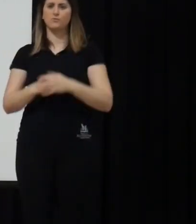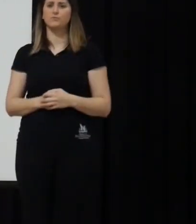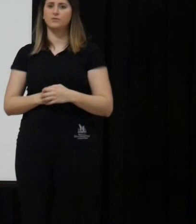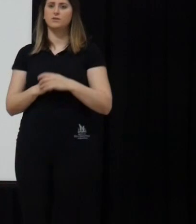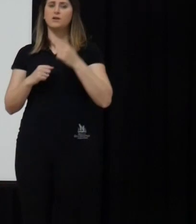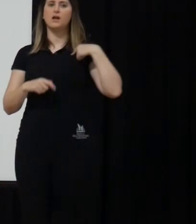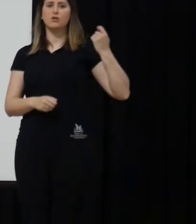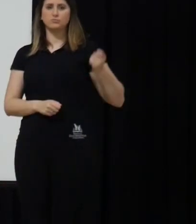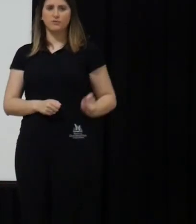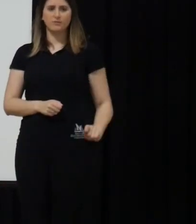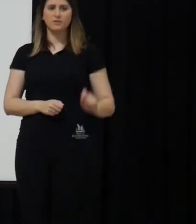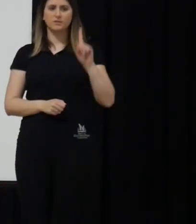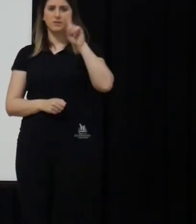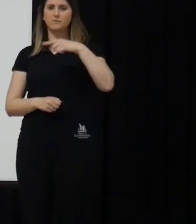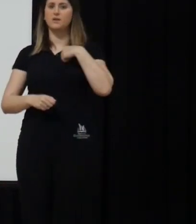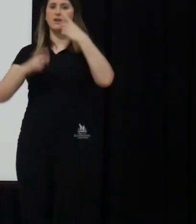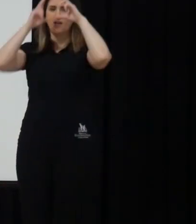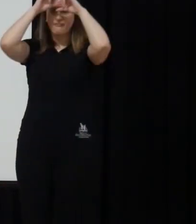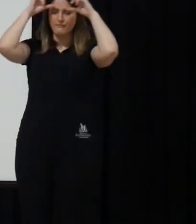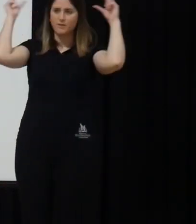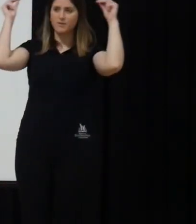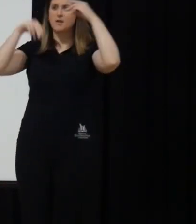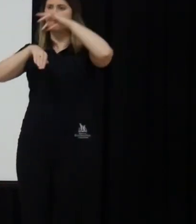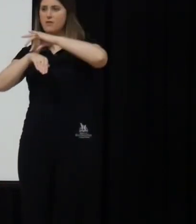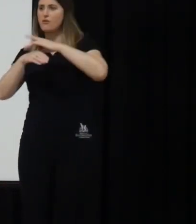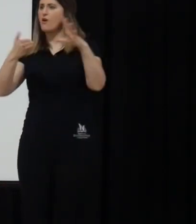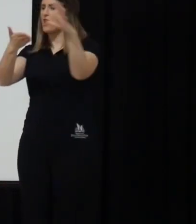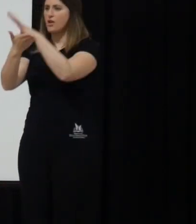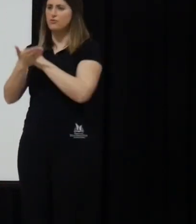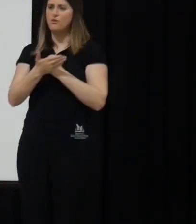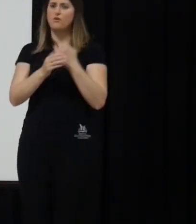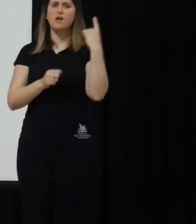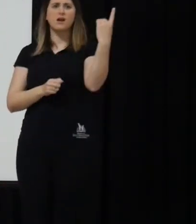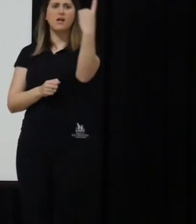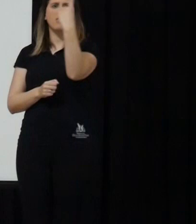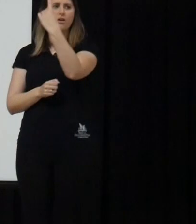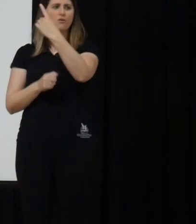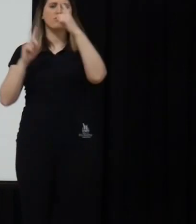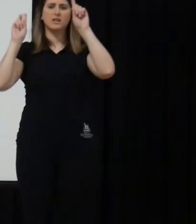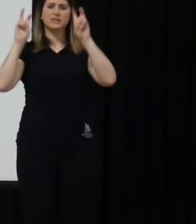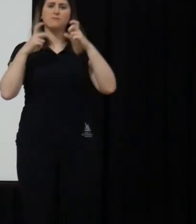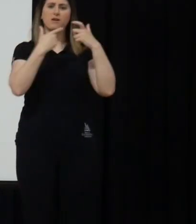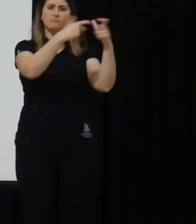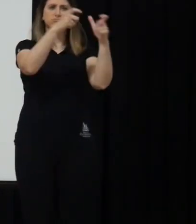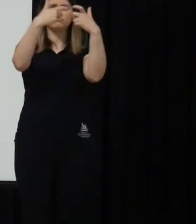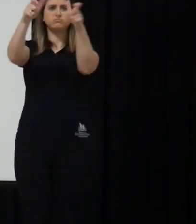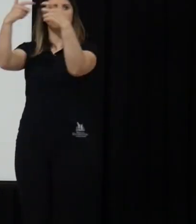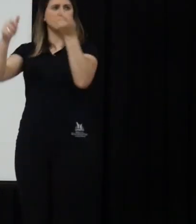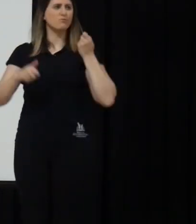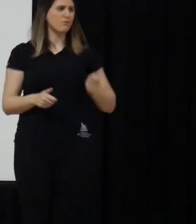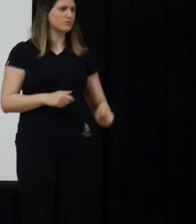los profesionales, médicos y enfermeras, a cada uno de los profesionales en los distintos módulos